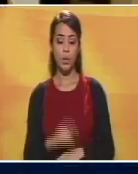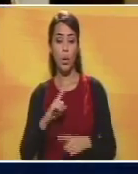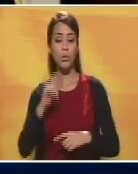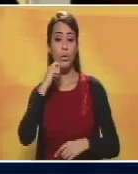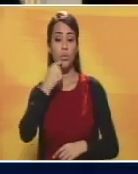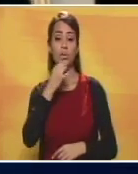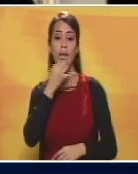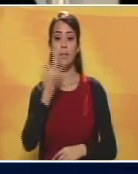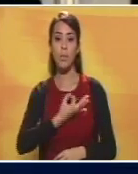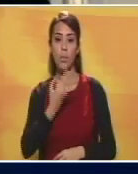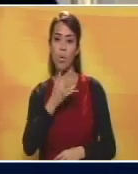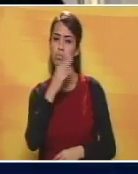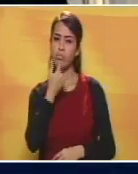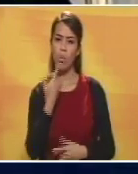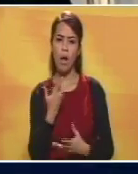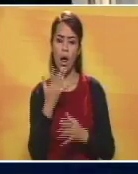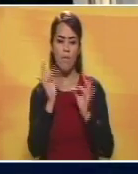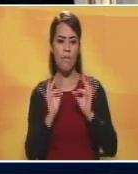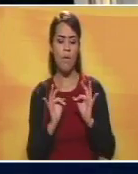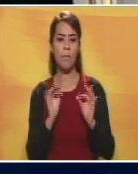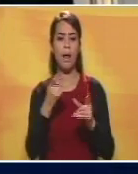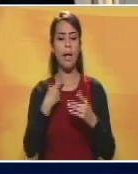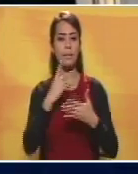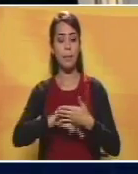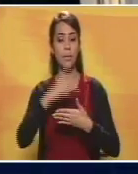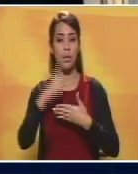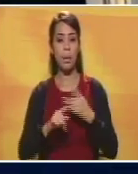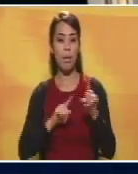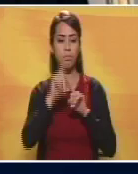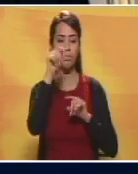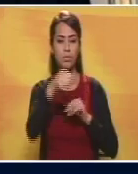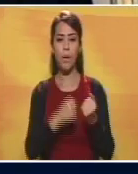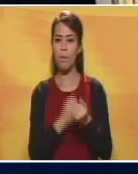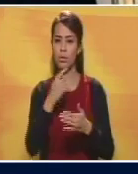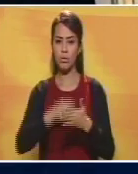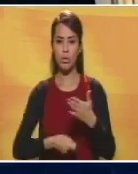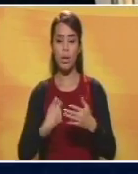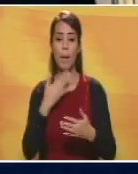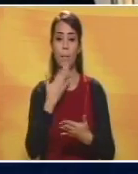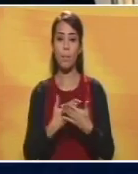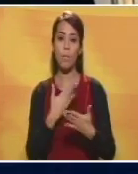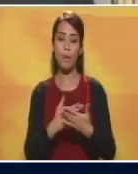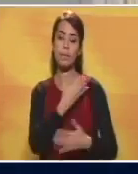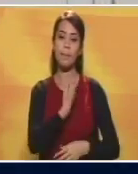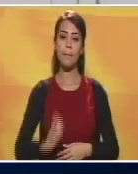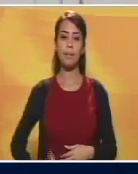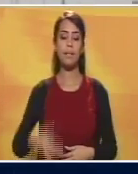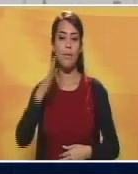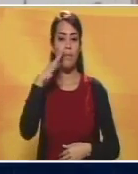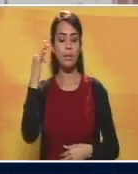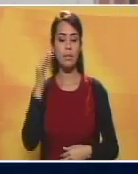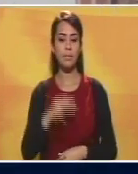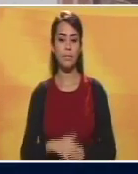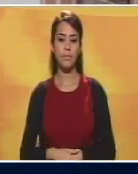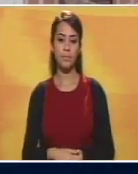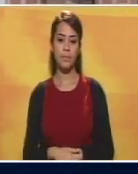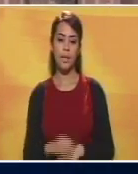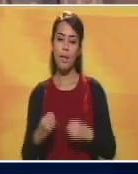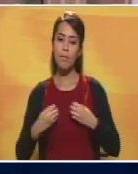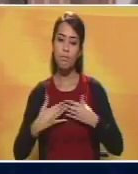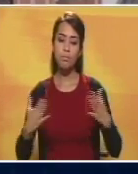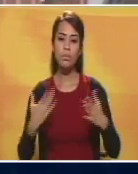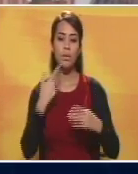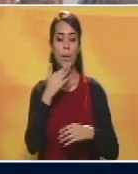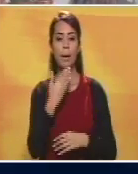Rusia aseguró que no hay alternativa a este programa nuclear en respuesta a la propuesta del presidente francés Emmanuel Macron de ampliar